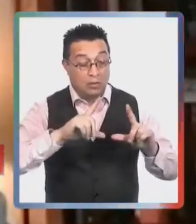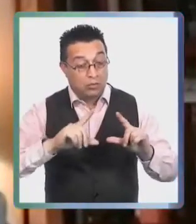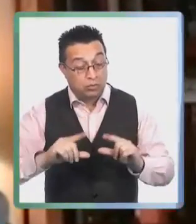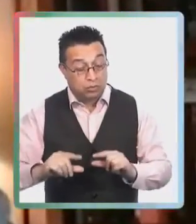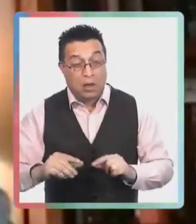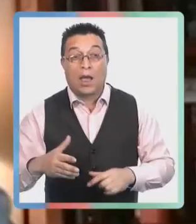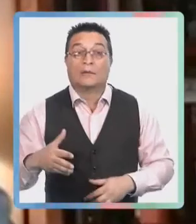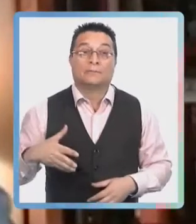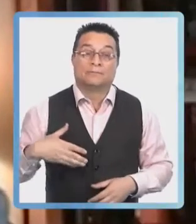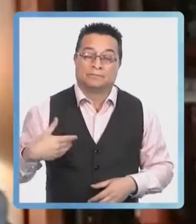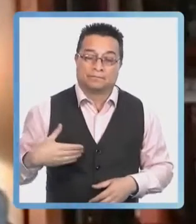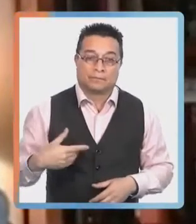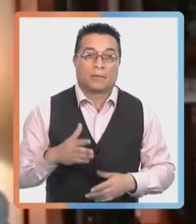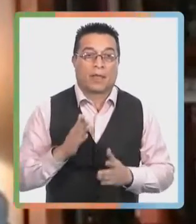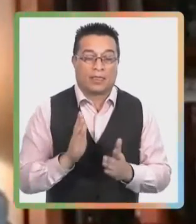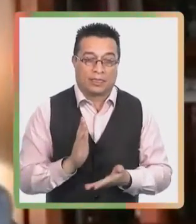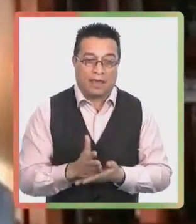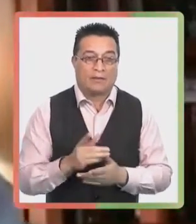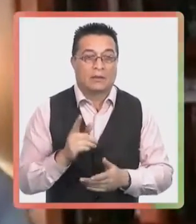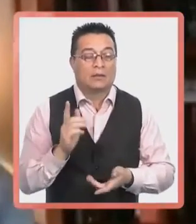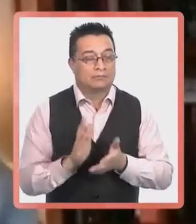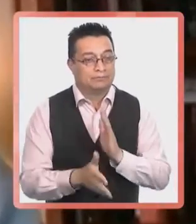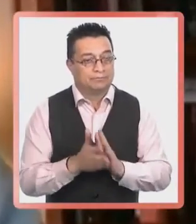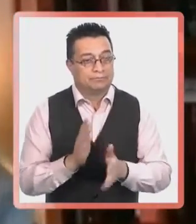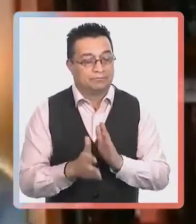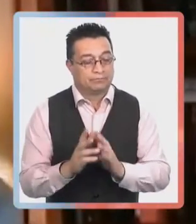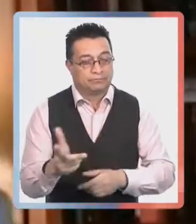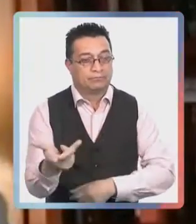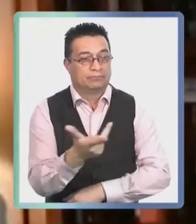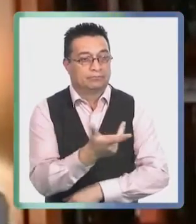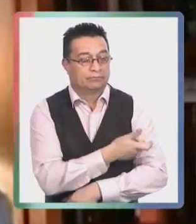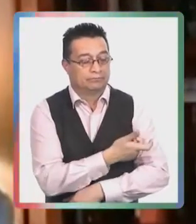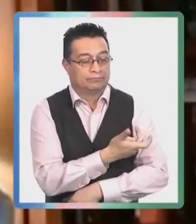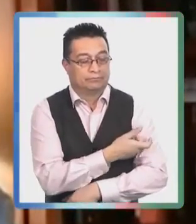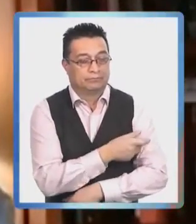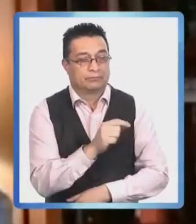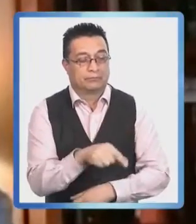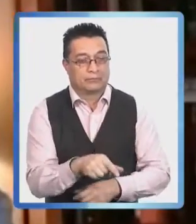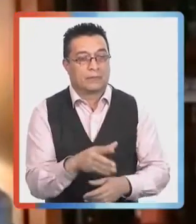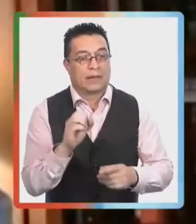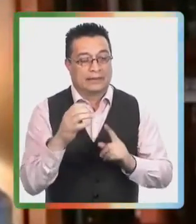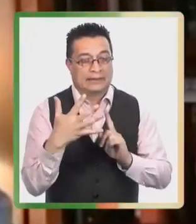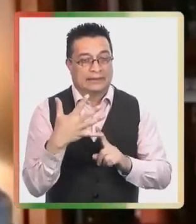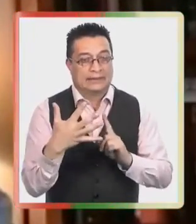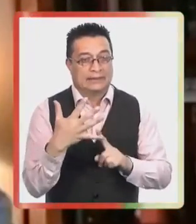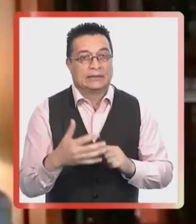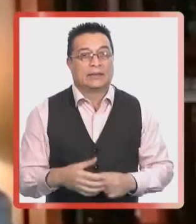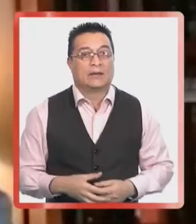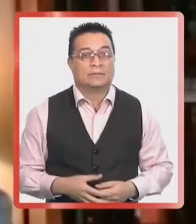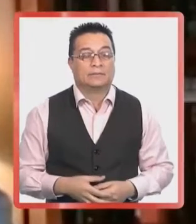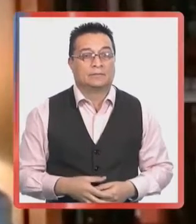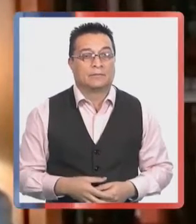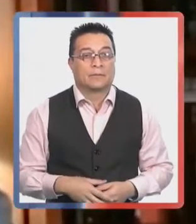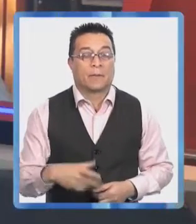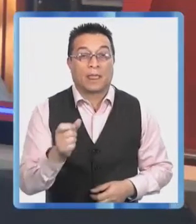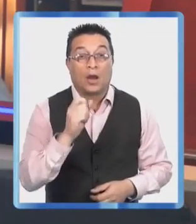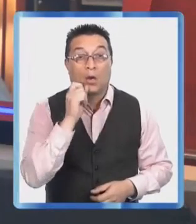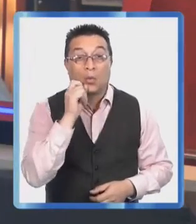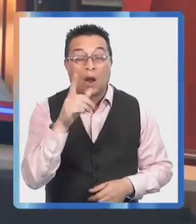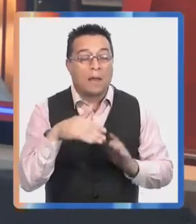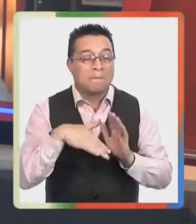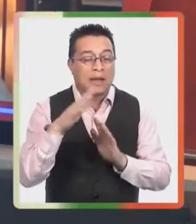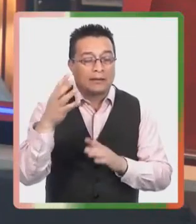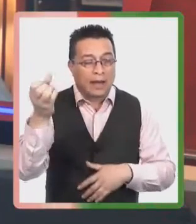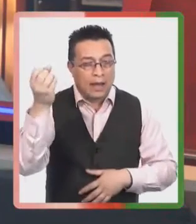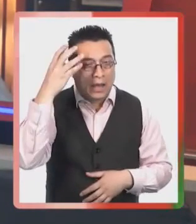dosis, desgraciadamente va a haber que apurarse a colocar, obviamente, una quinta dosis. ¿Cuáles son los